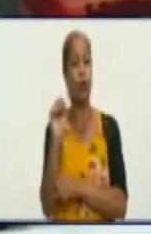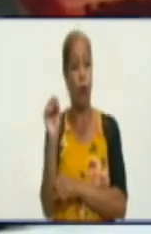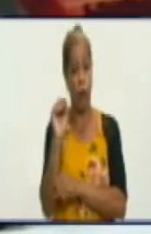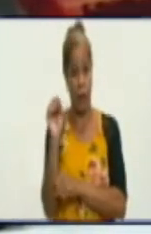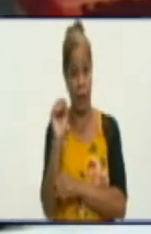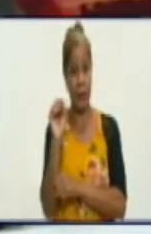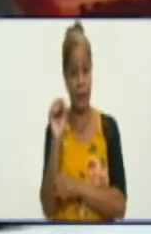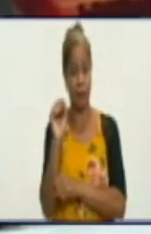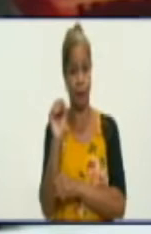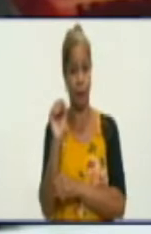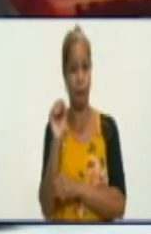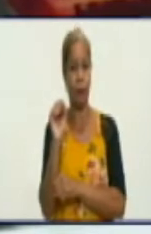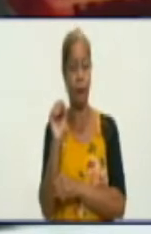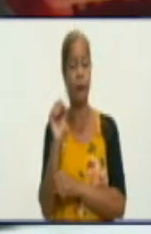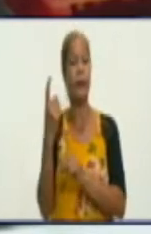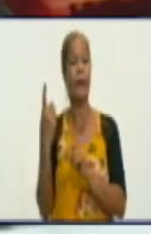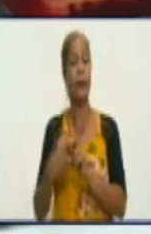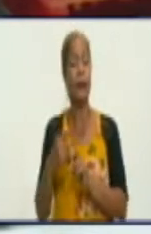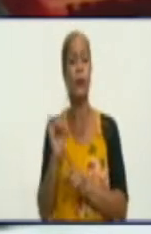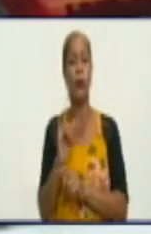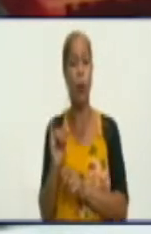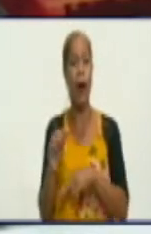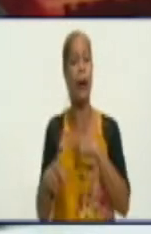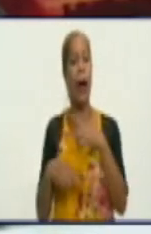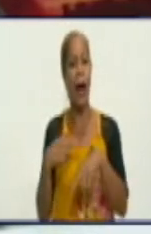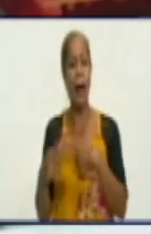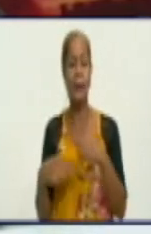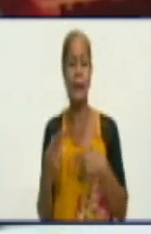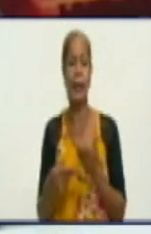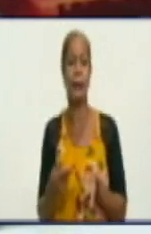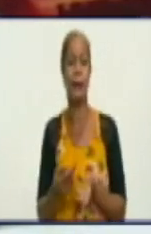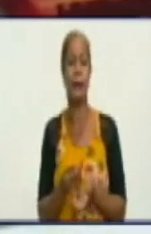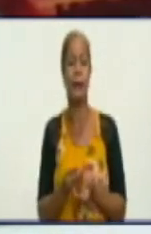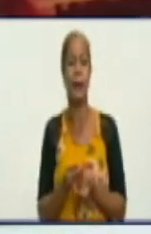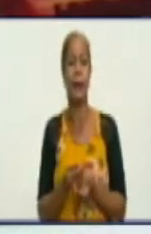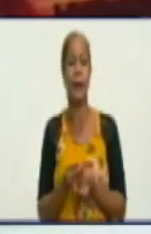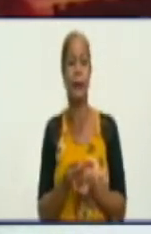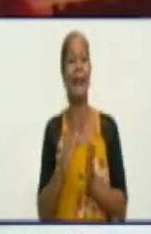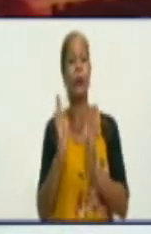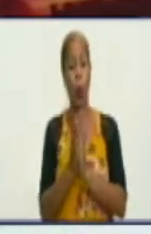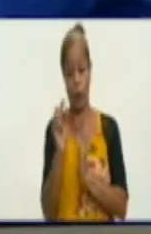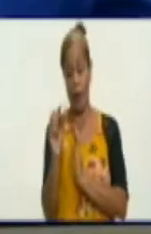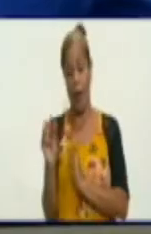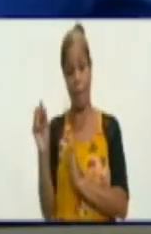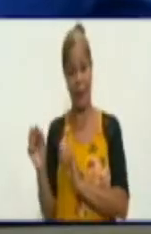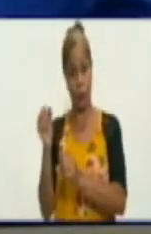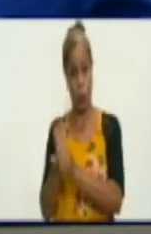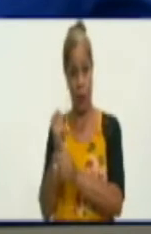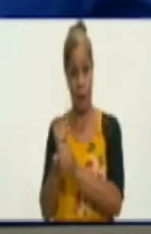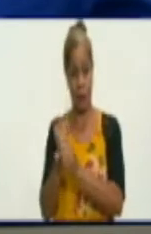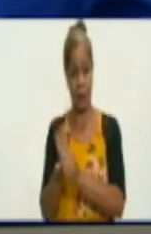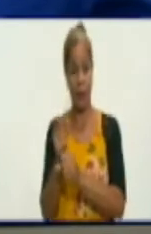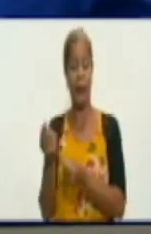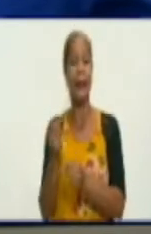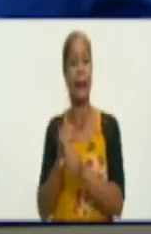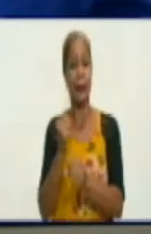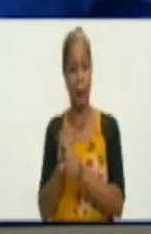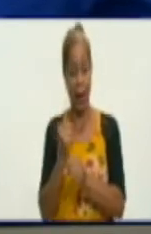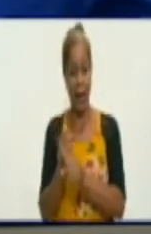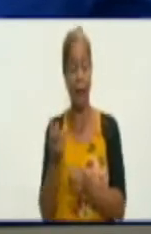los contactos, sino también se encargan del trasiego de el personal que labora en los centros de aislamiento y de